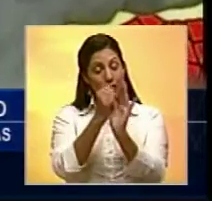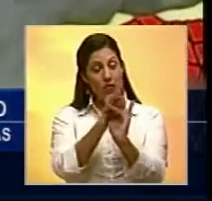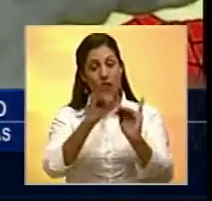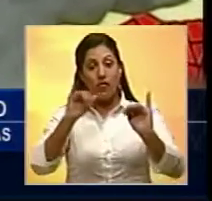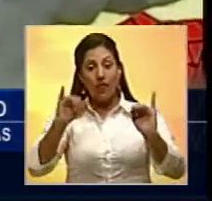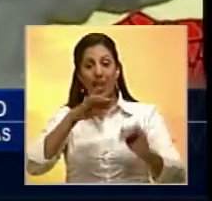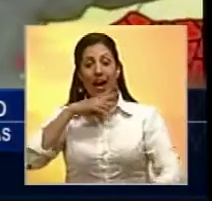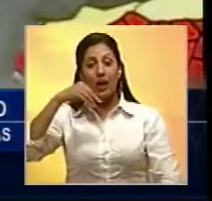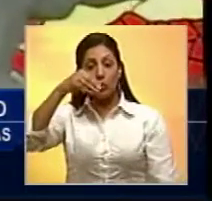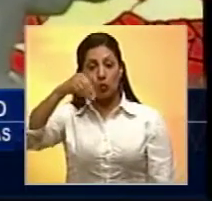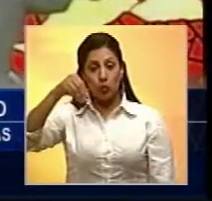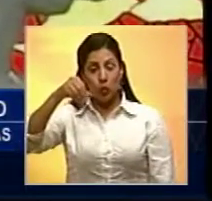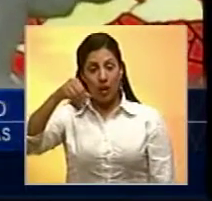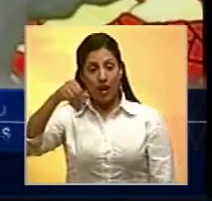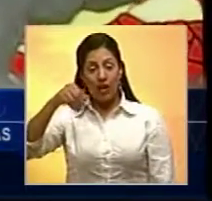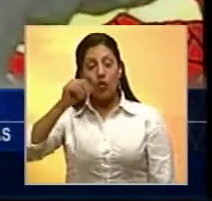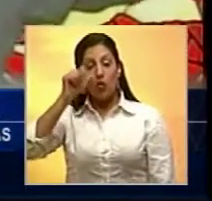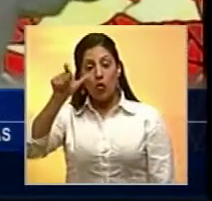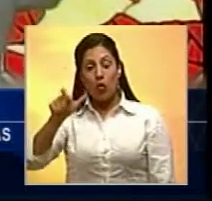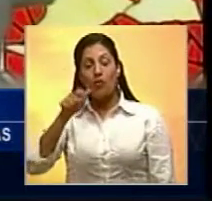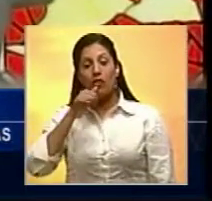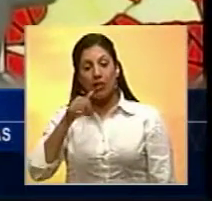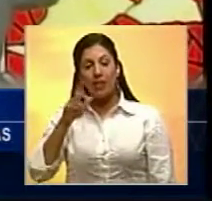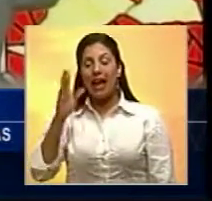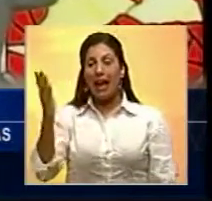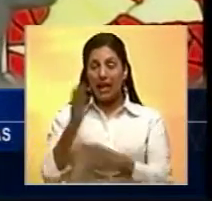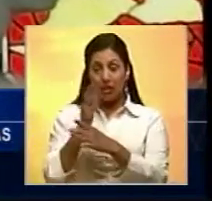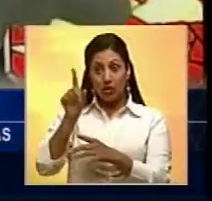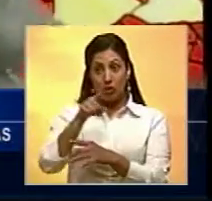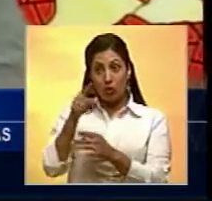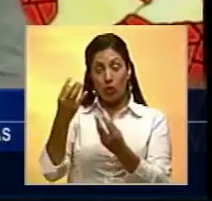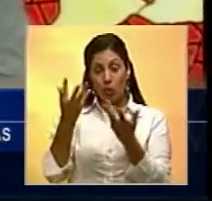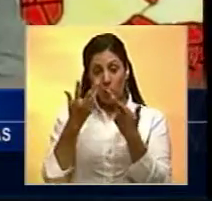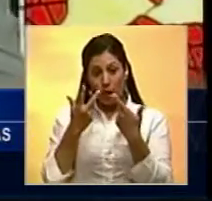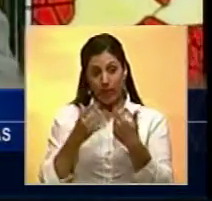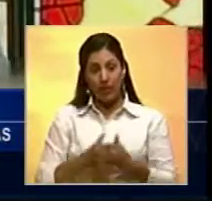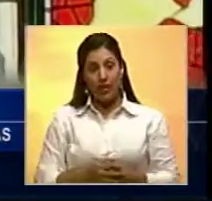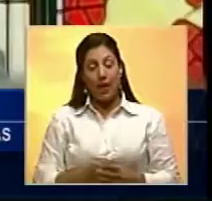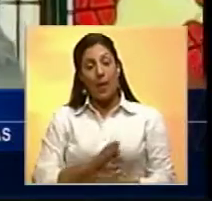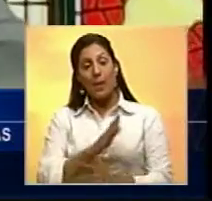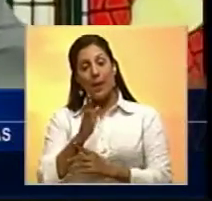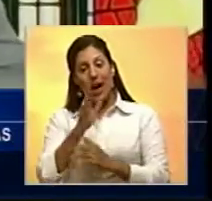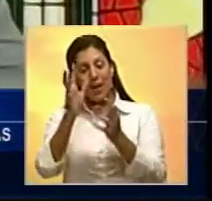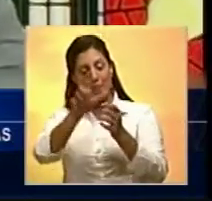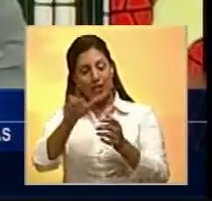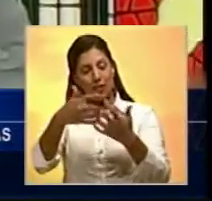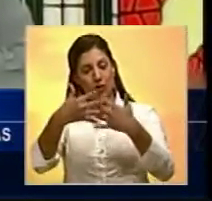del azúcar, camarada Tony Pestana, corrígame si estoy equivocado, va al